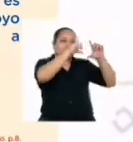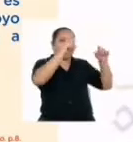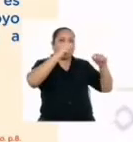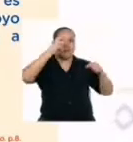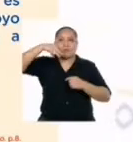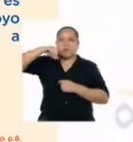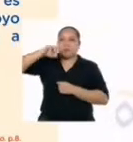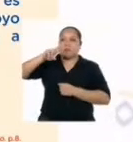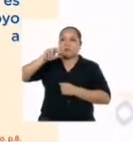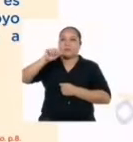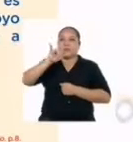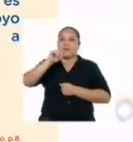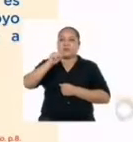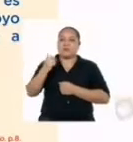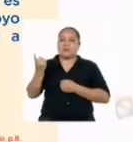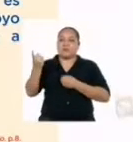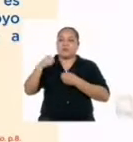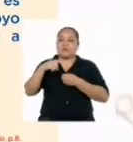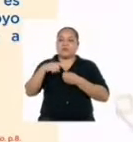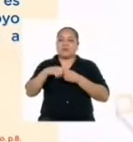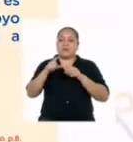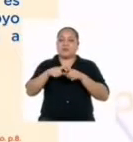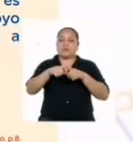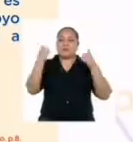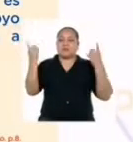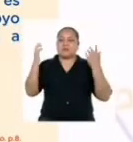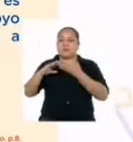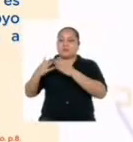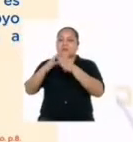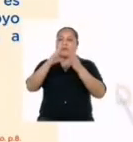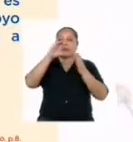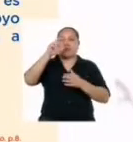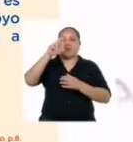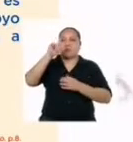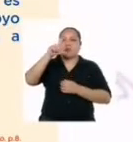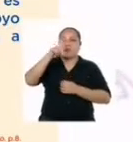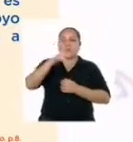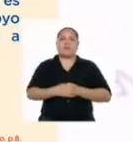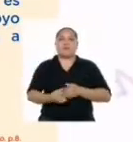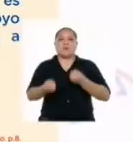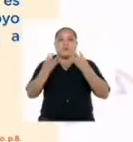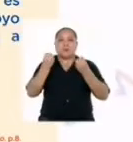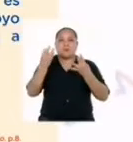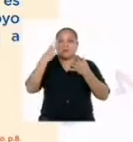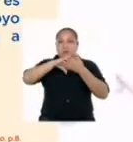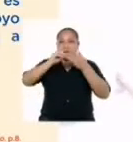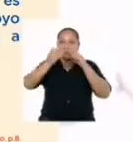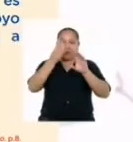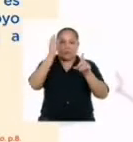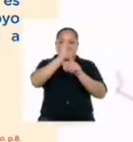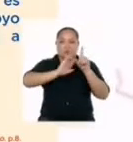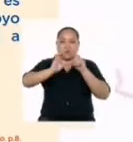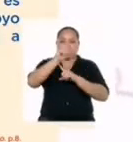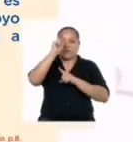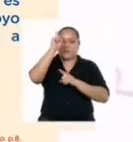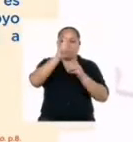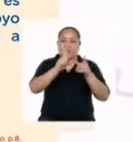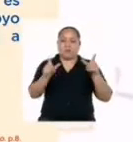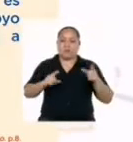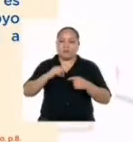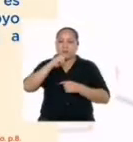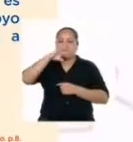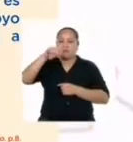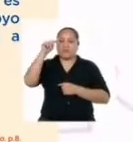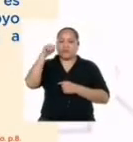que Miraya es parte de la gran civilización Caral. ¡Cuánta historia y cultura en un solo lugar! Además se afirma que será